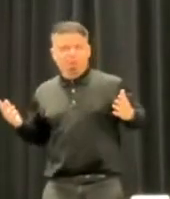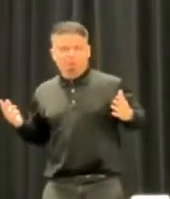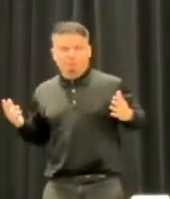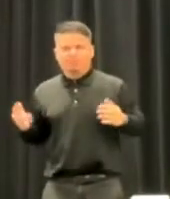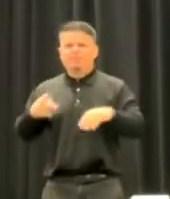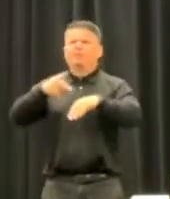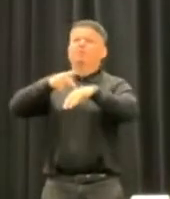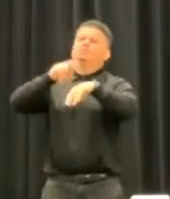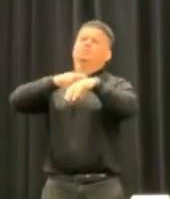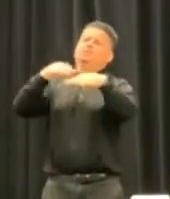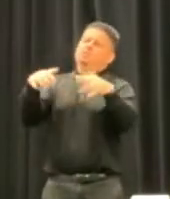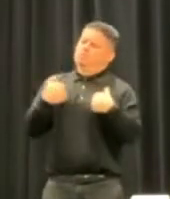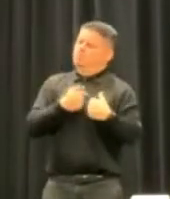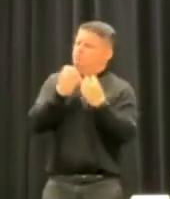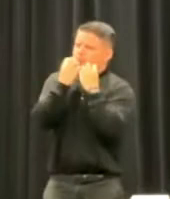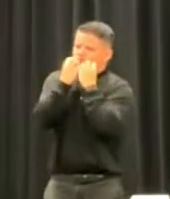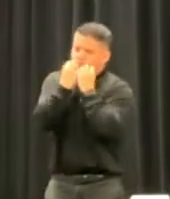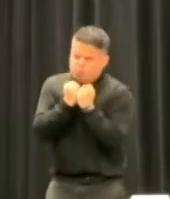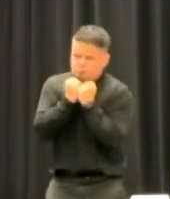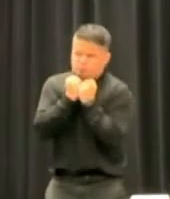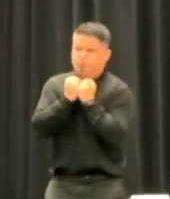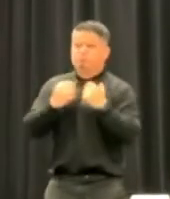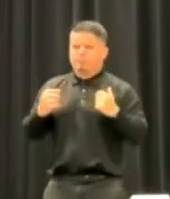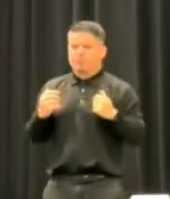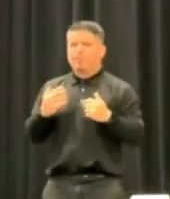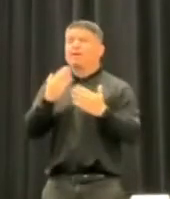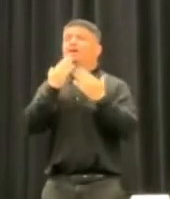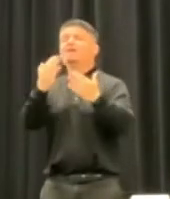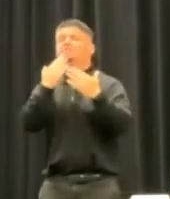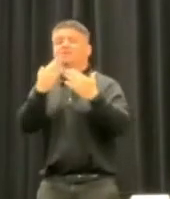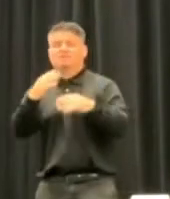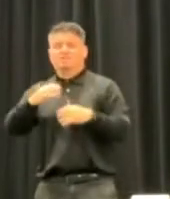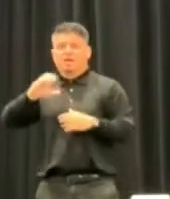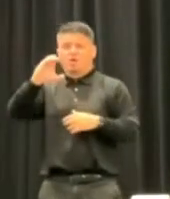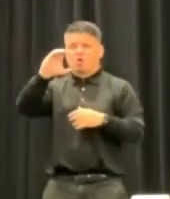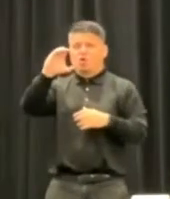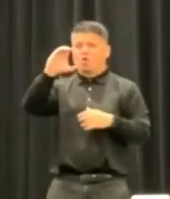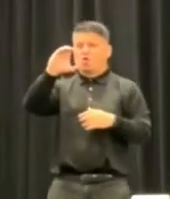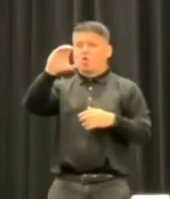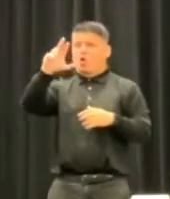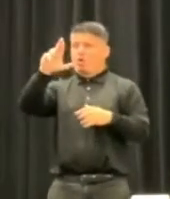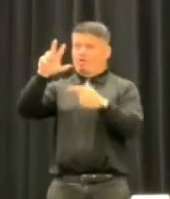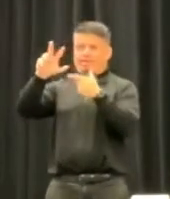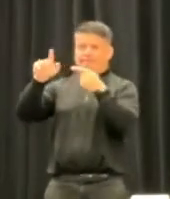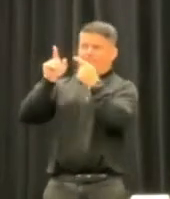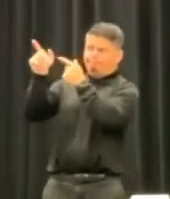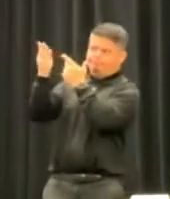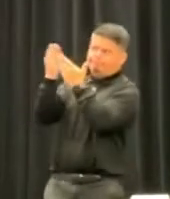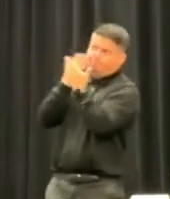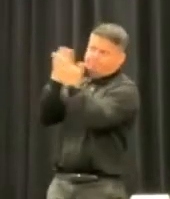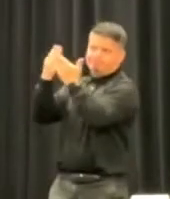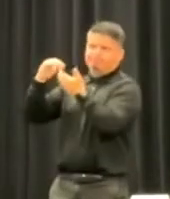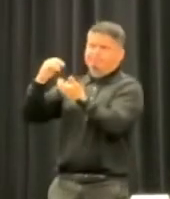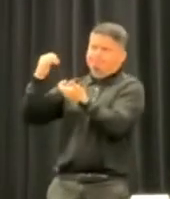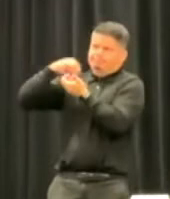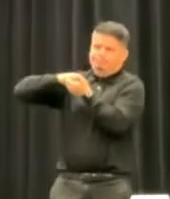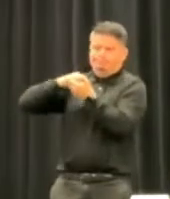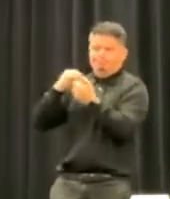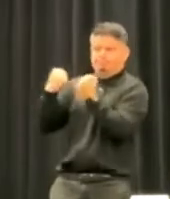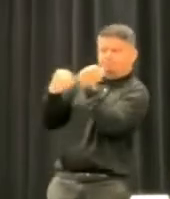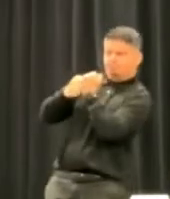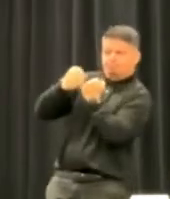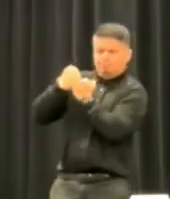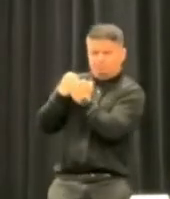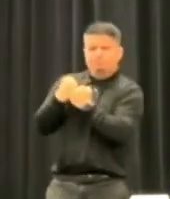así que muchas gracias le doy las gracias a call 3 que viene este trabajo con nosotros a sg y por supuesto